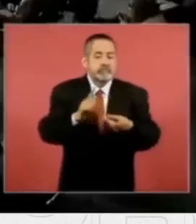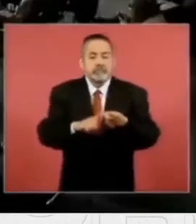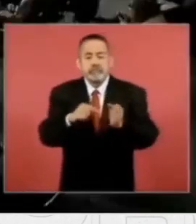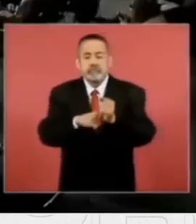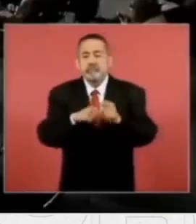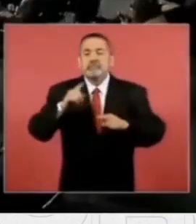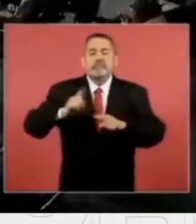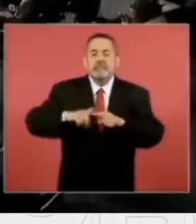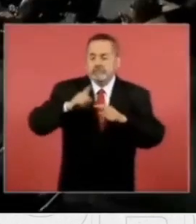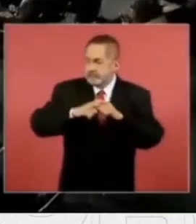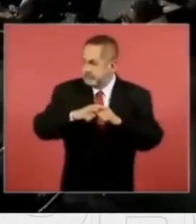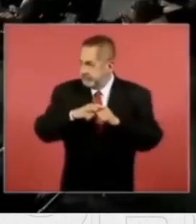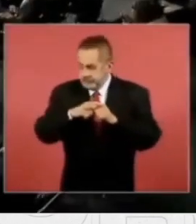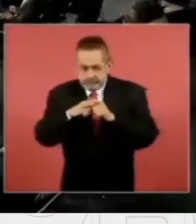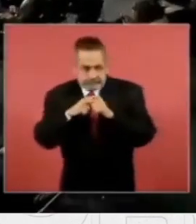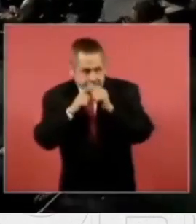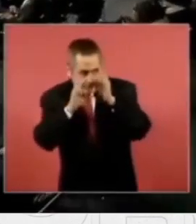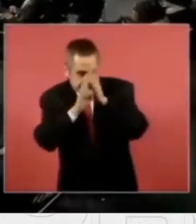a quienes